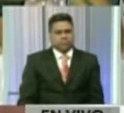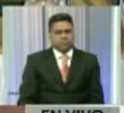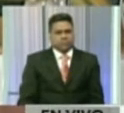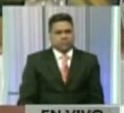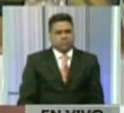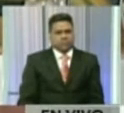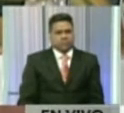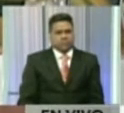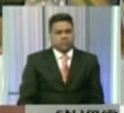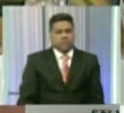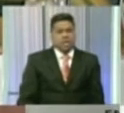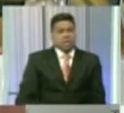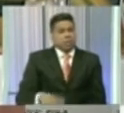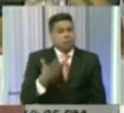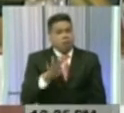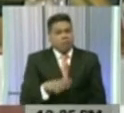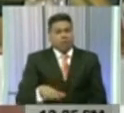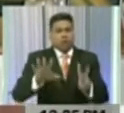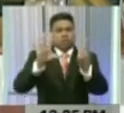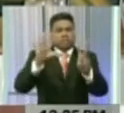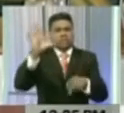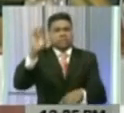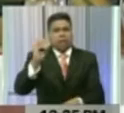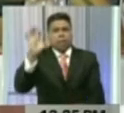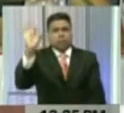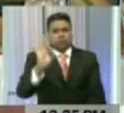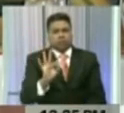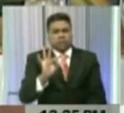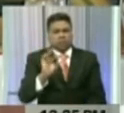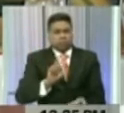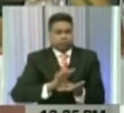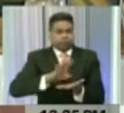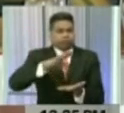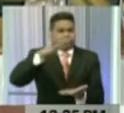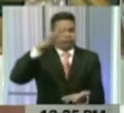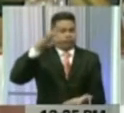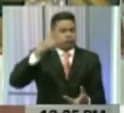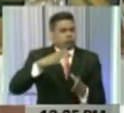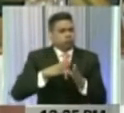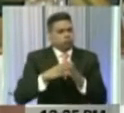del 70% de inflación, el dólar today.